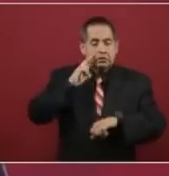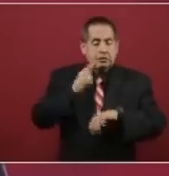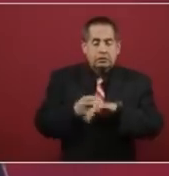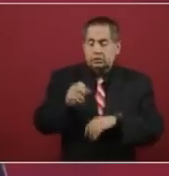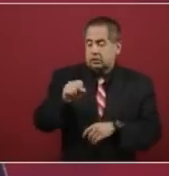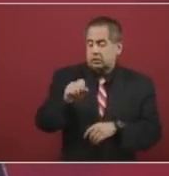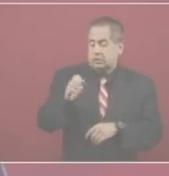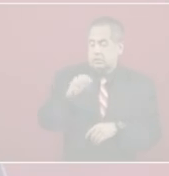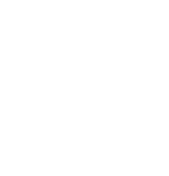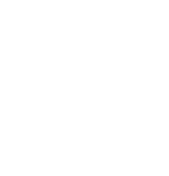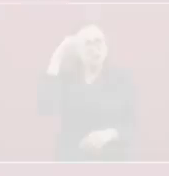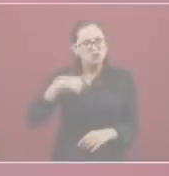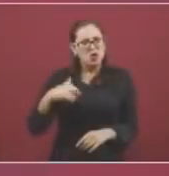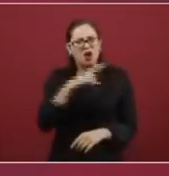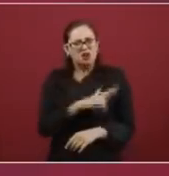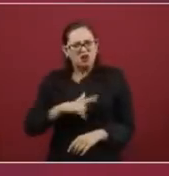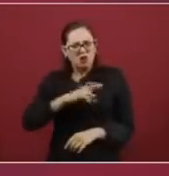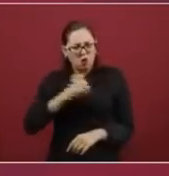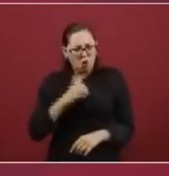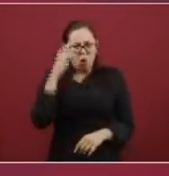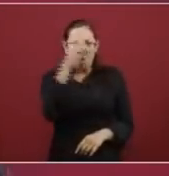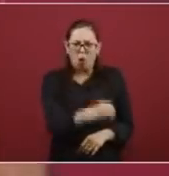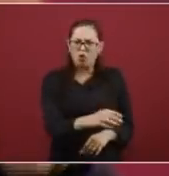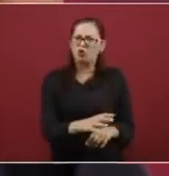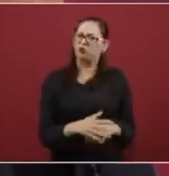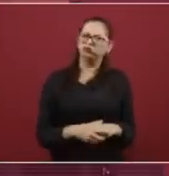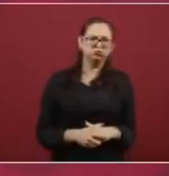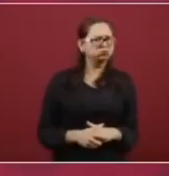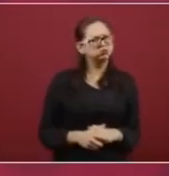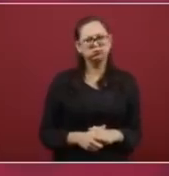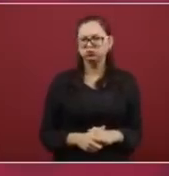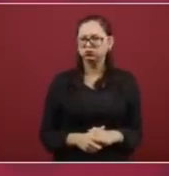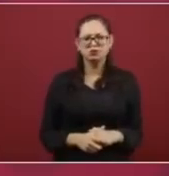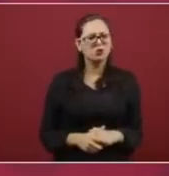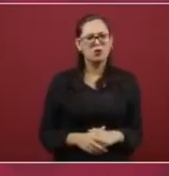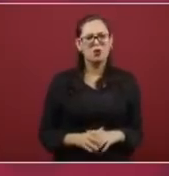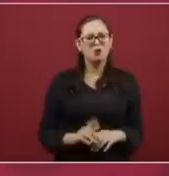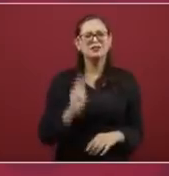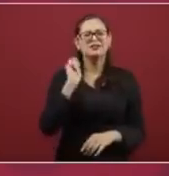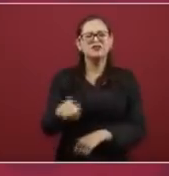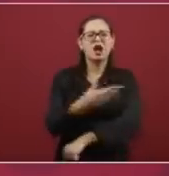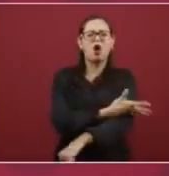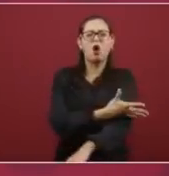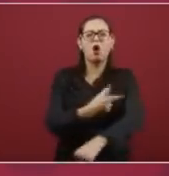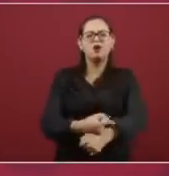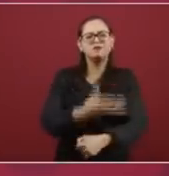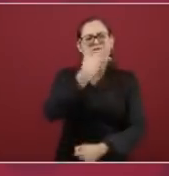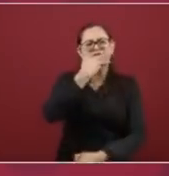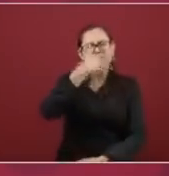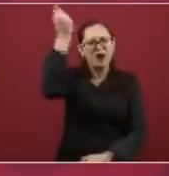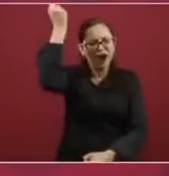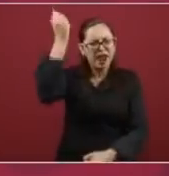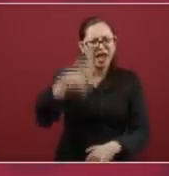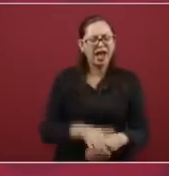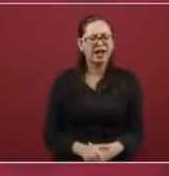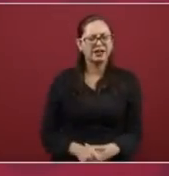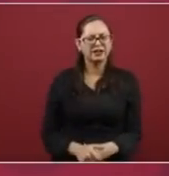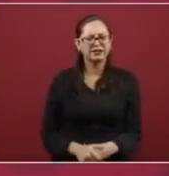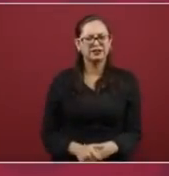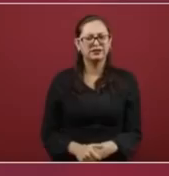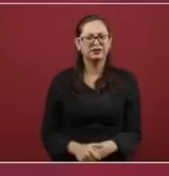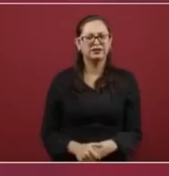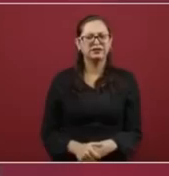Marina y del Ejército. Sobre la petición hecha al gobierno de España de ofrecer disculpas a los pueblos originarios de México que